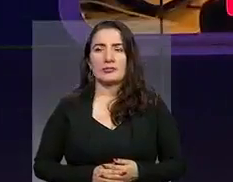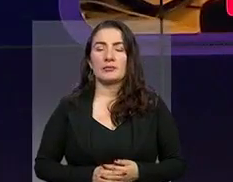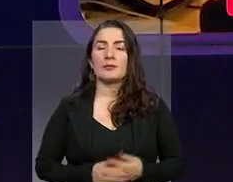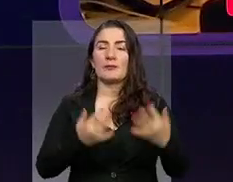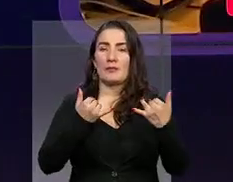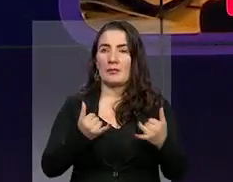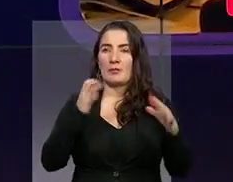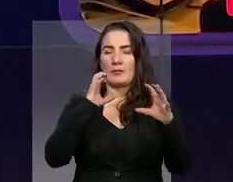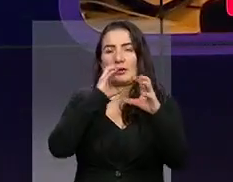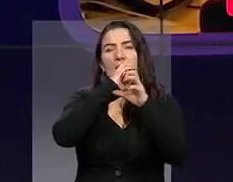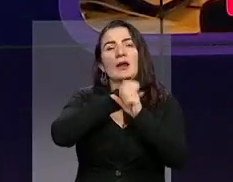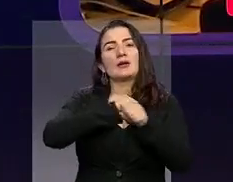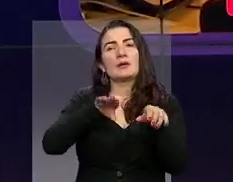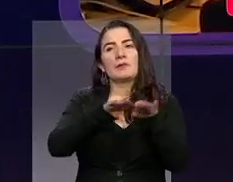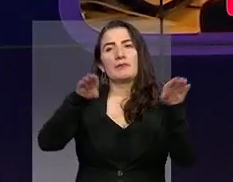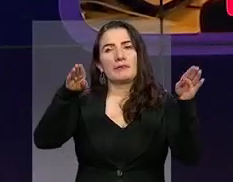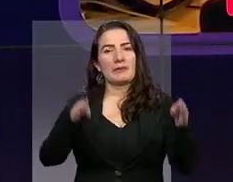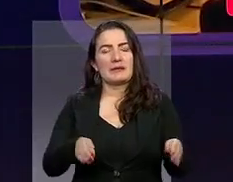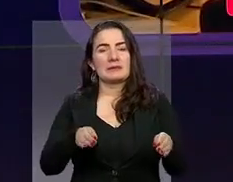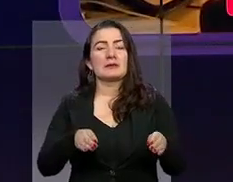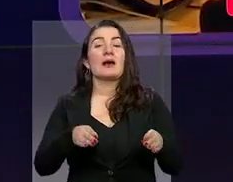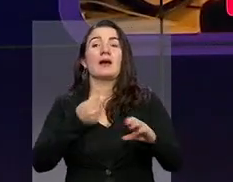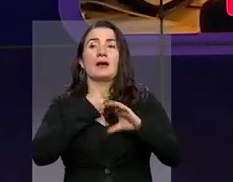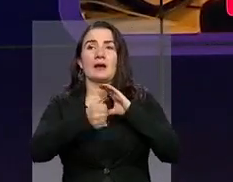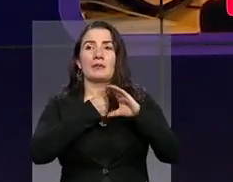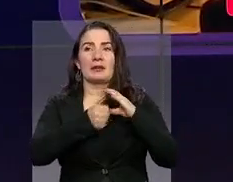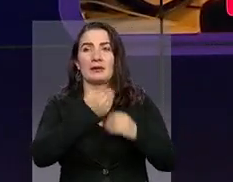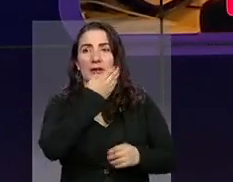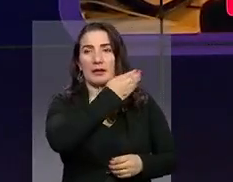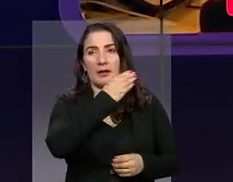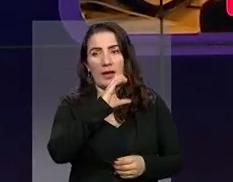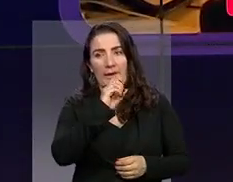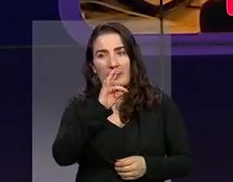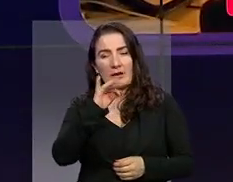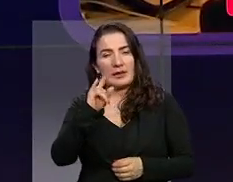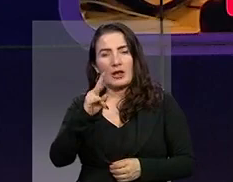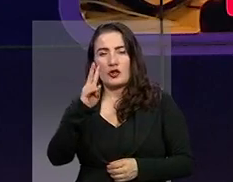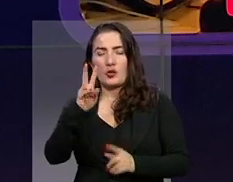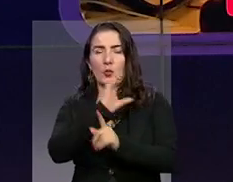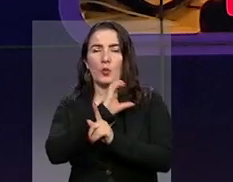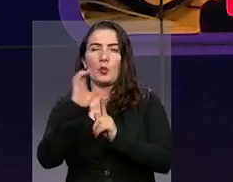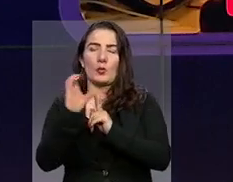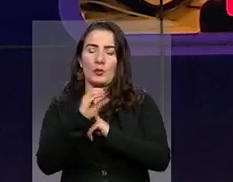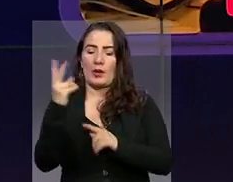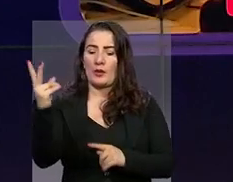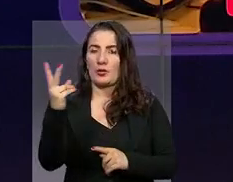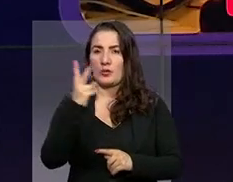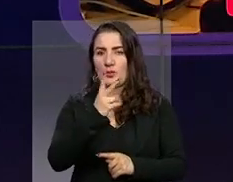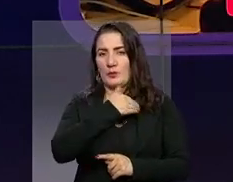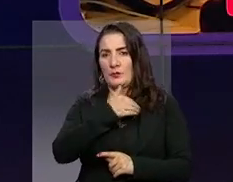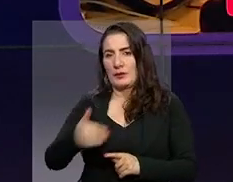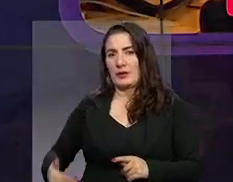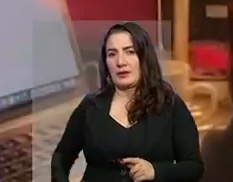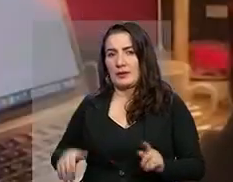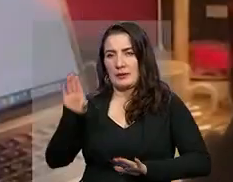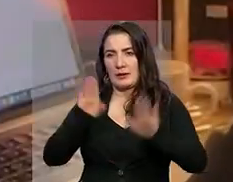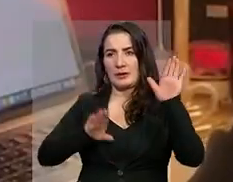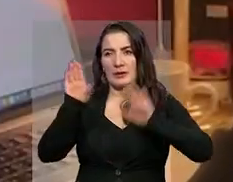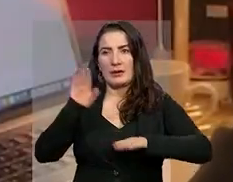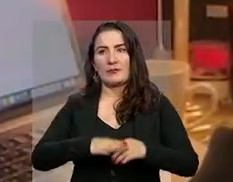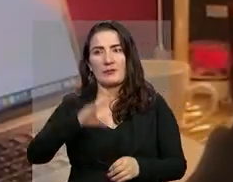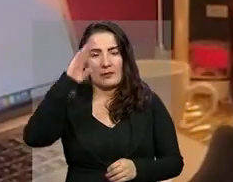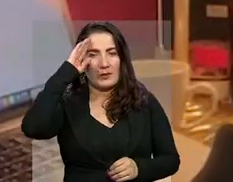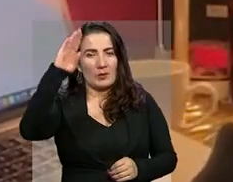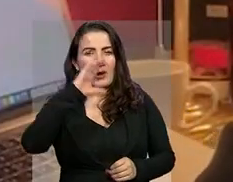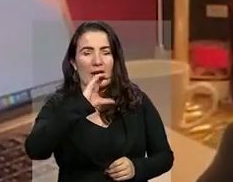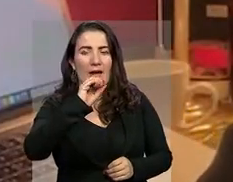Y esta noche en Mesa Capital, Catalina Ceballos hablará de cultura con dos representantes de los candidatos presidenciales. Hola,